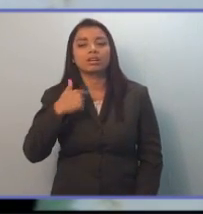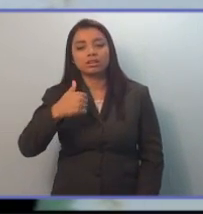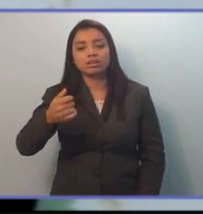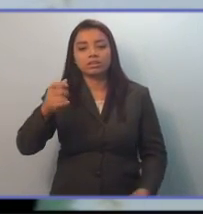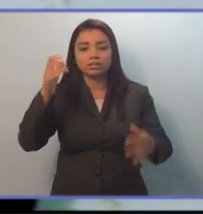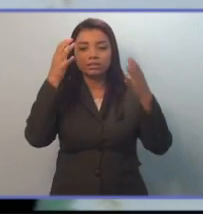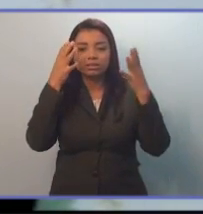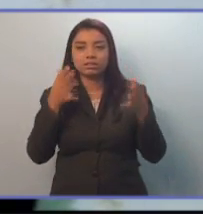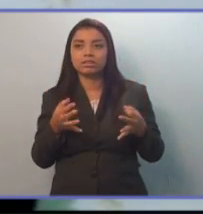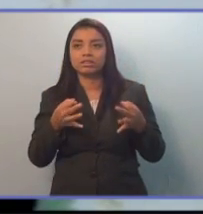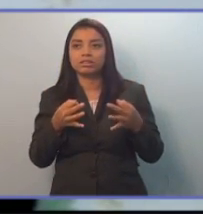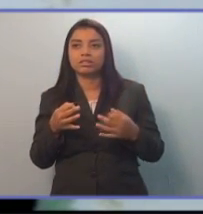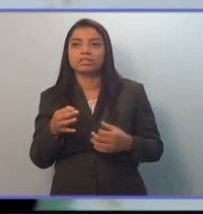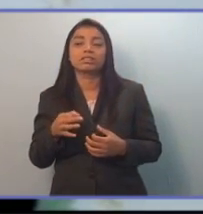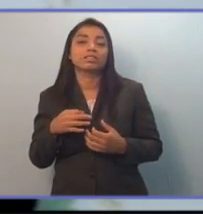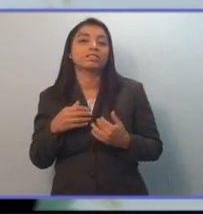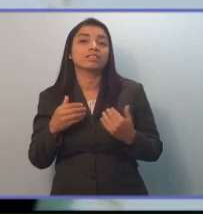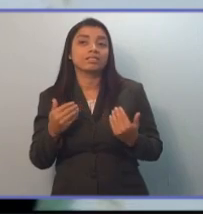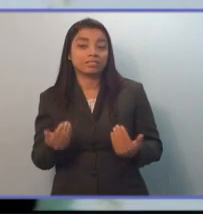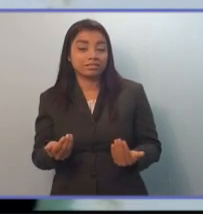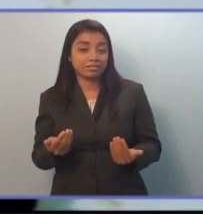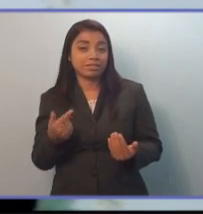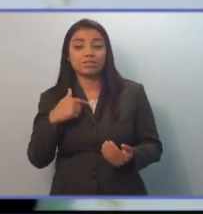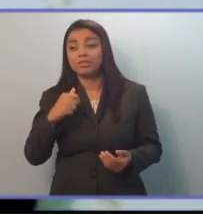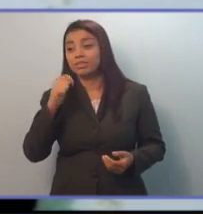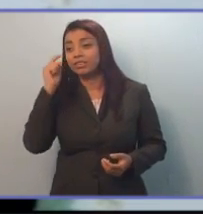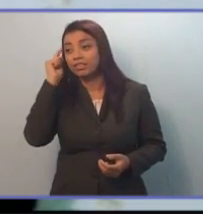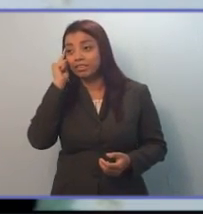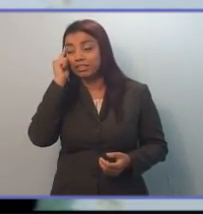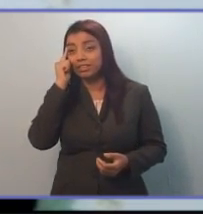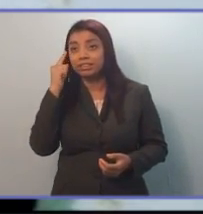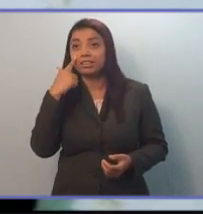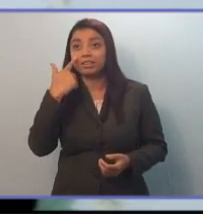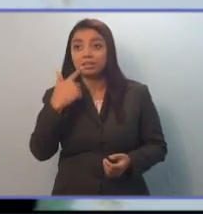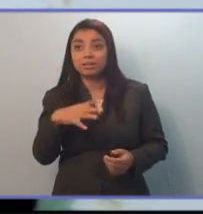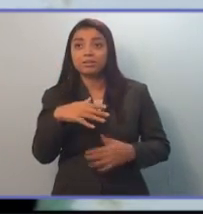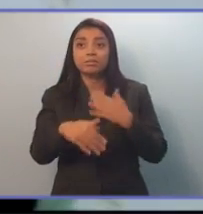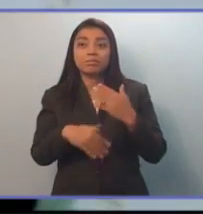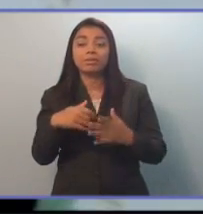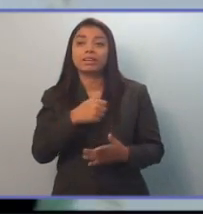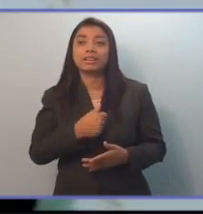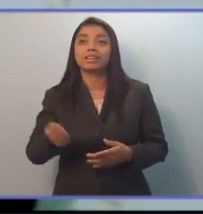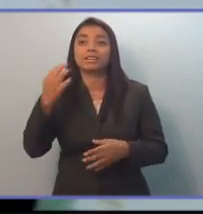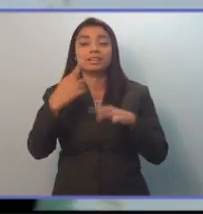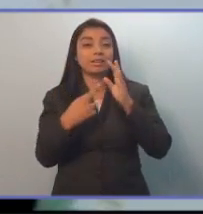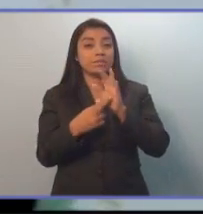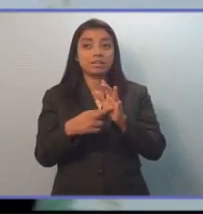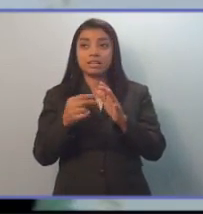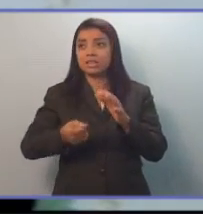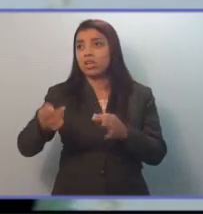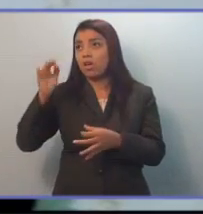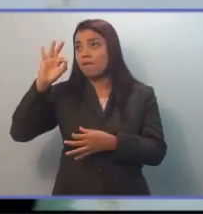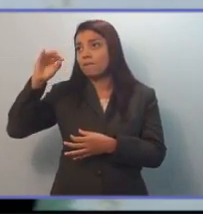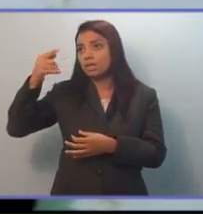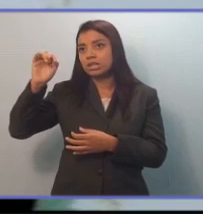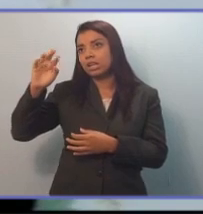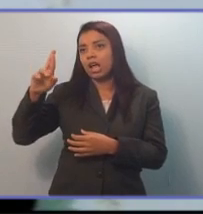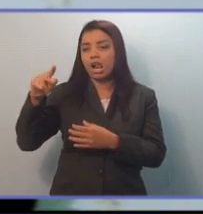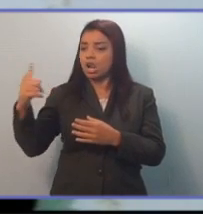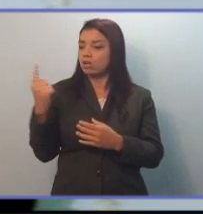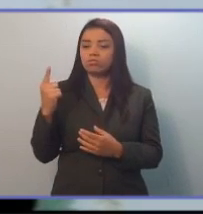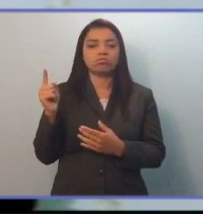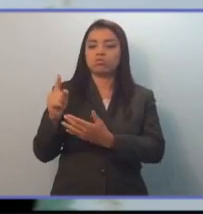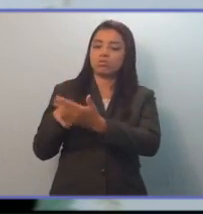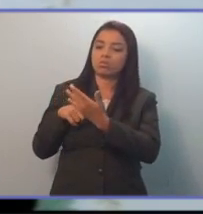decisión y por qué yo considero que la prueba que ha presentado la representación fiscal no me merece valor y la prueba de la defensa sí me